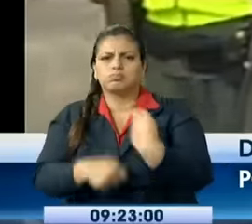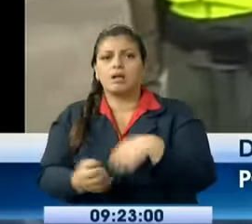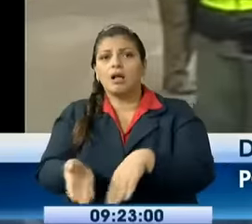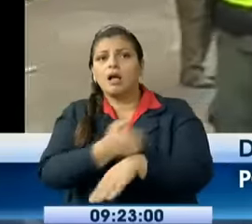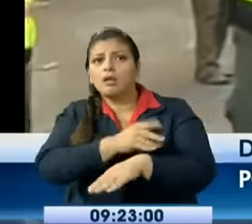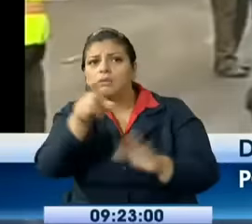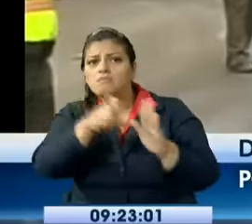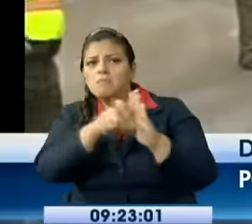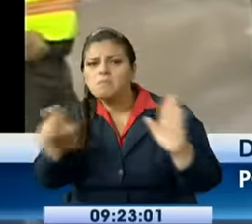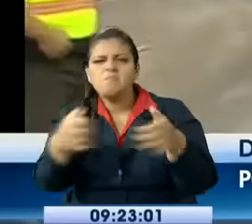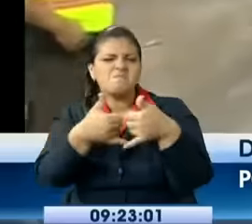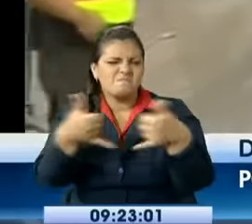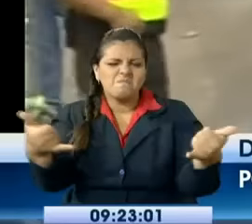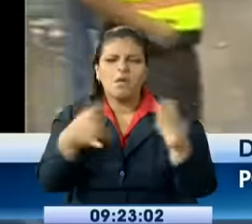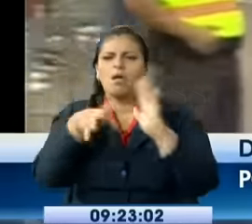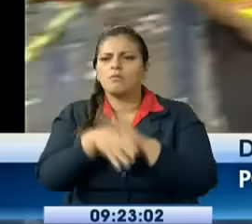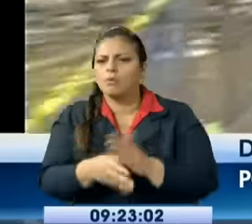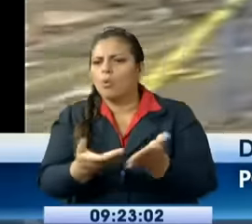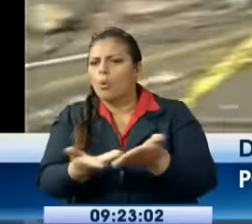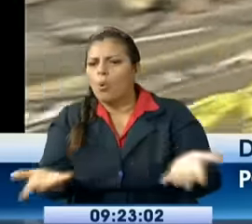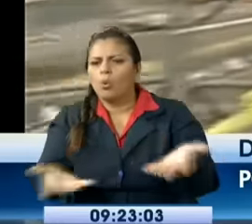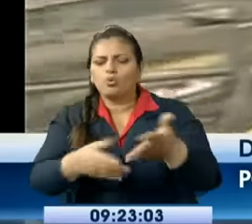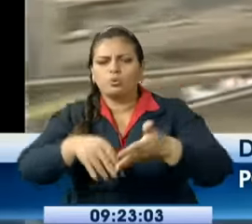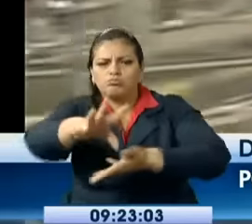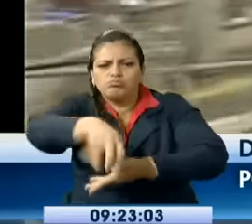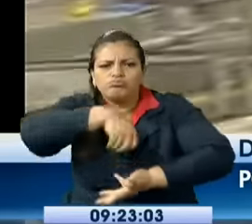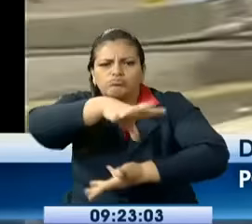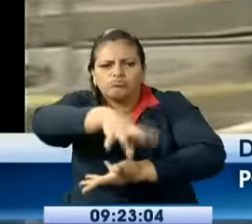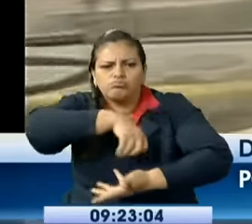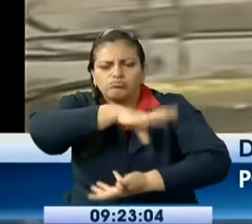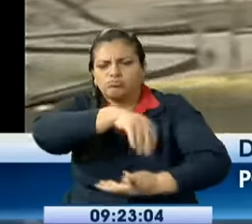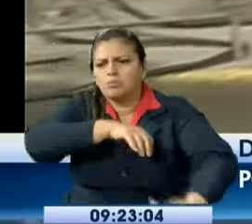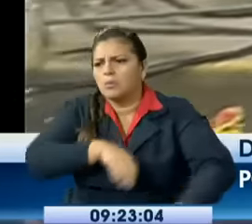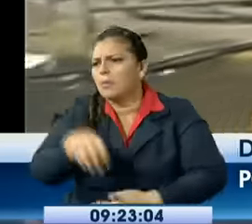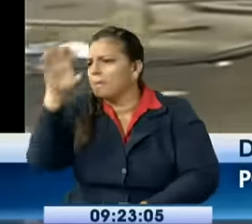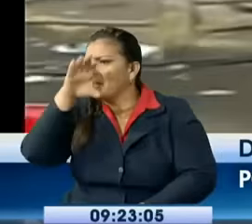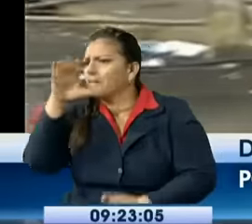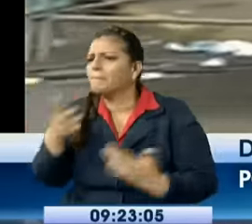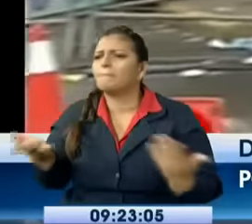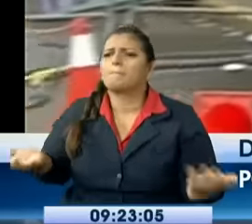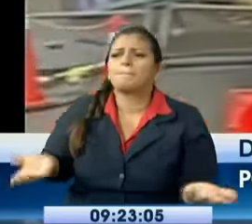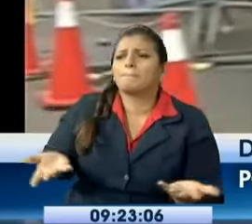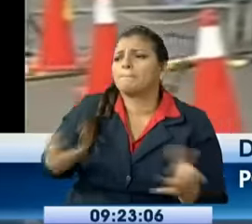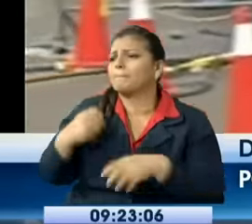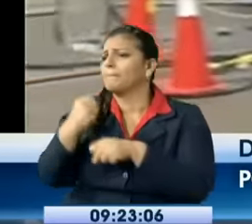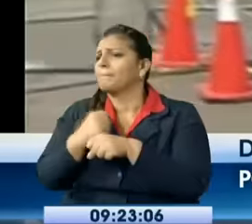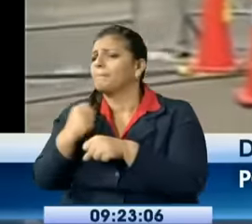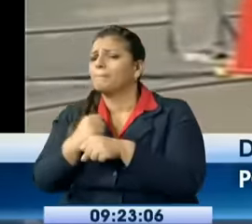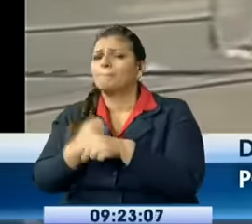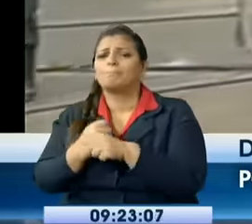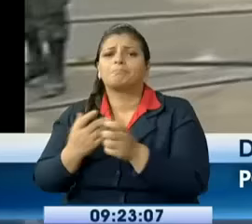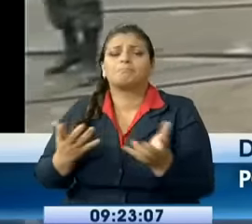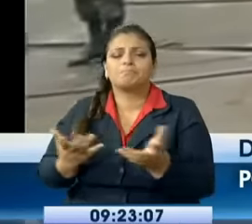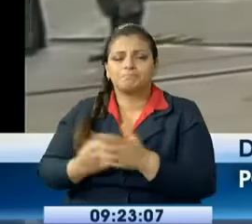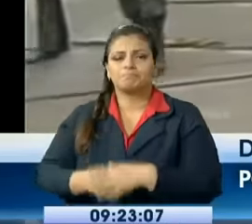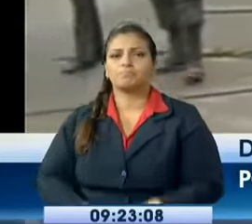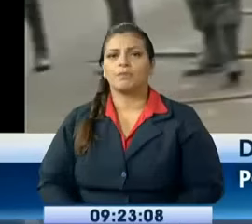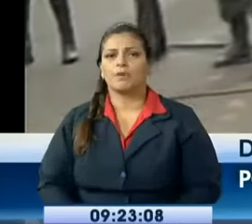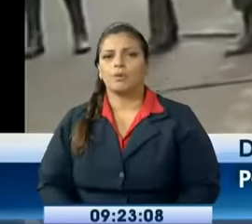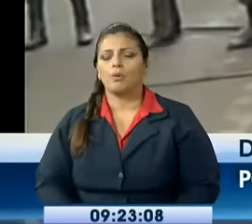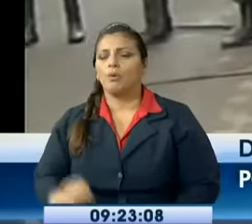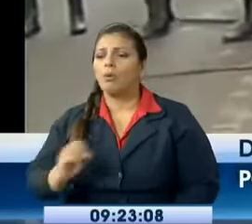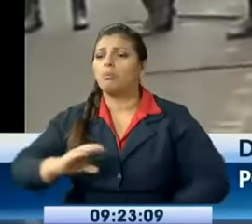la actualidad les toca desalojar, les toca retirarse, buscar nuevo hogar, nuevos rumbos para poder establecer sus negocios, para poder comenzar de nuevo